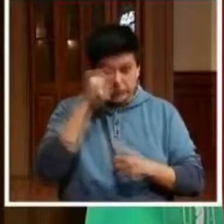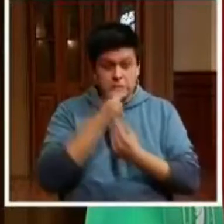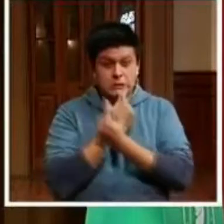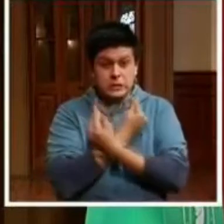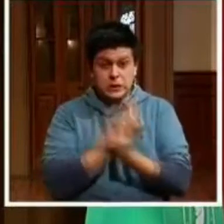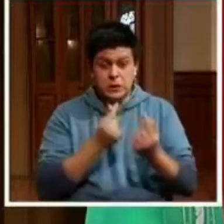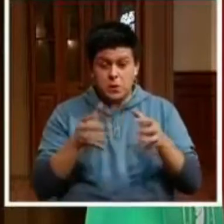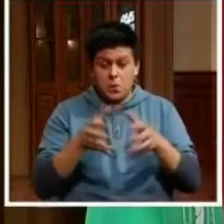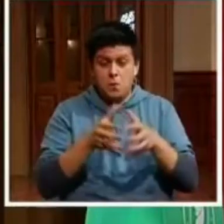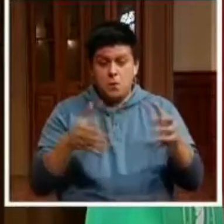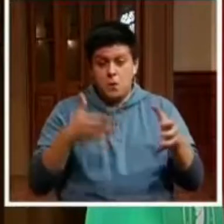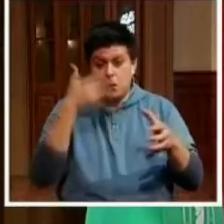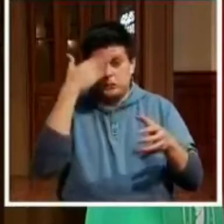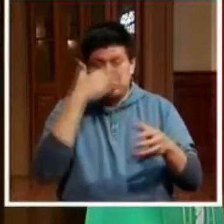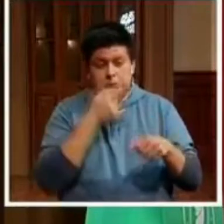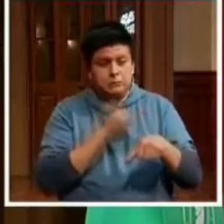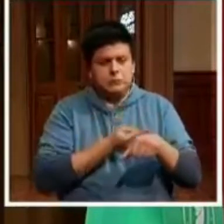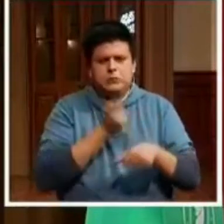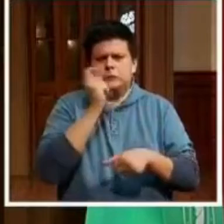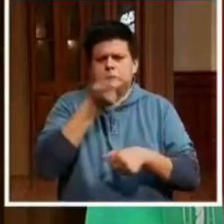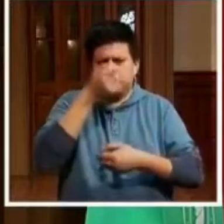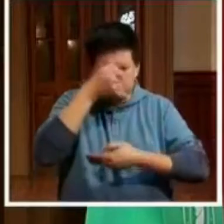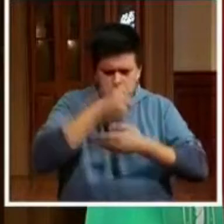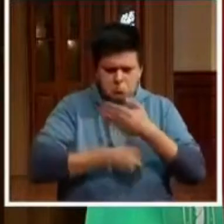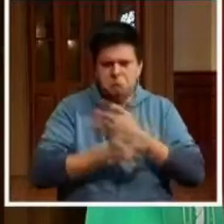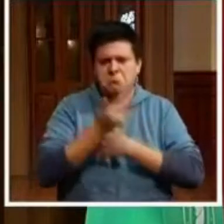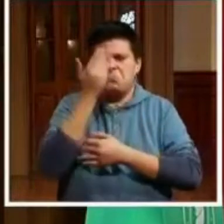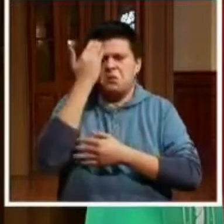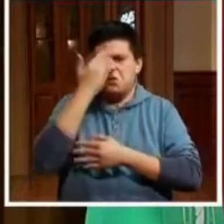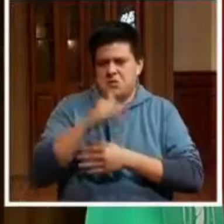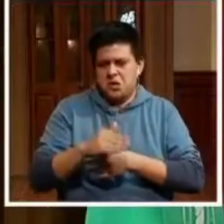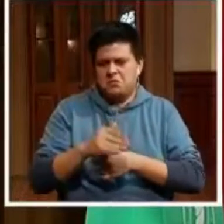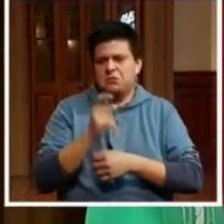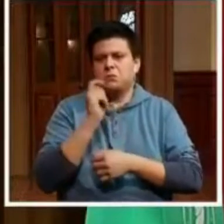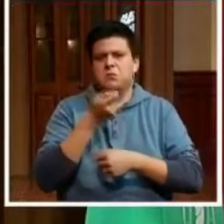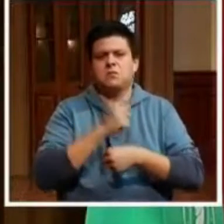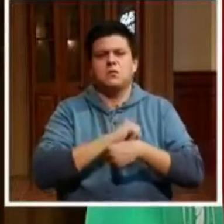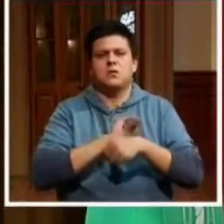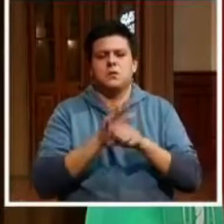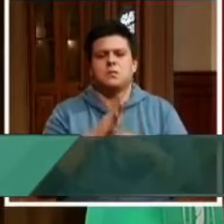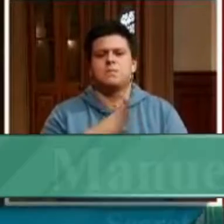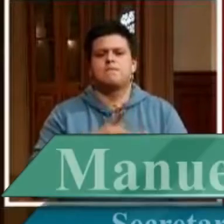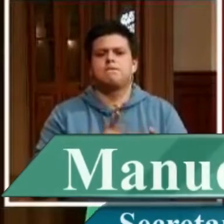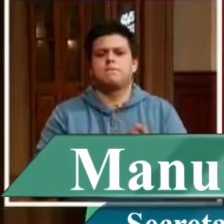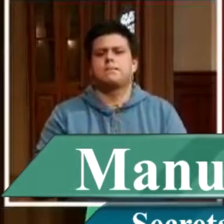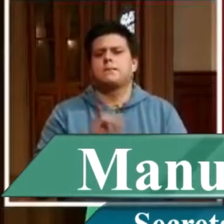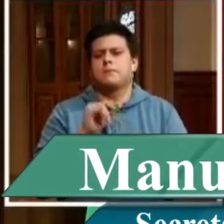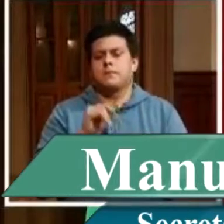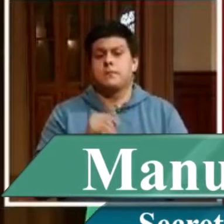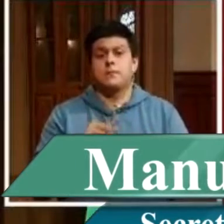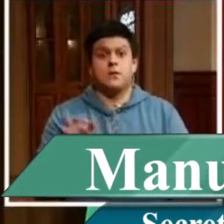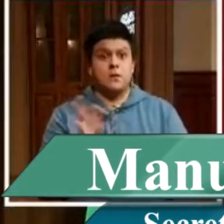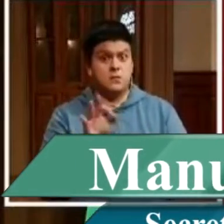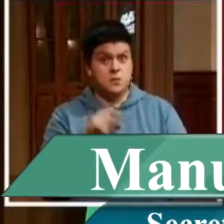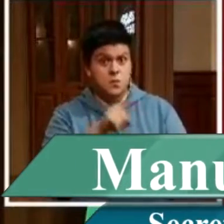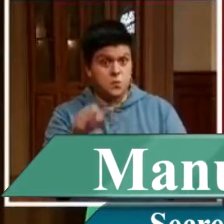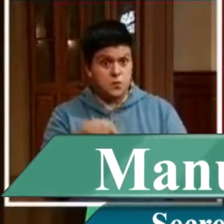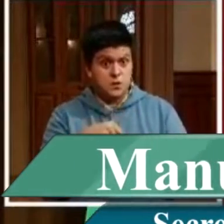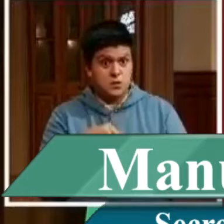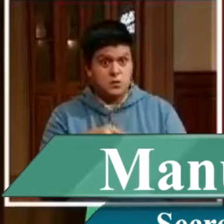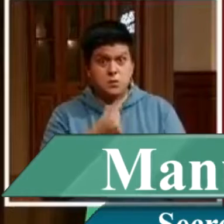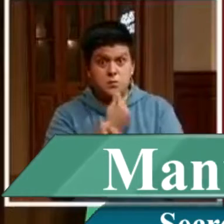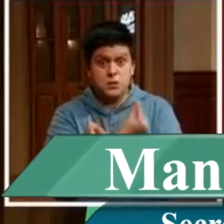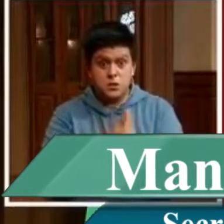niños ya saben qué es esta enfermedad, ya saben qué es el coronavirus. Y si ustedes lo sacan a la